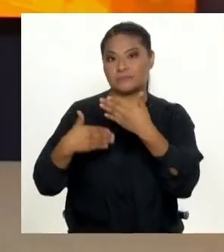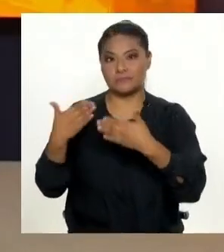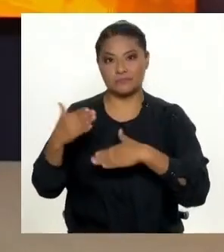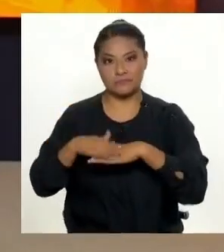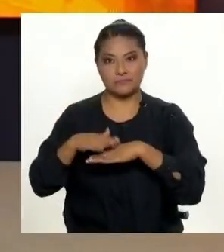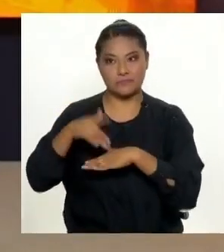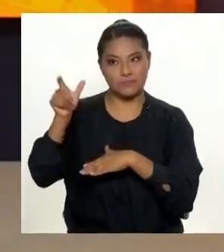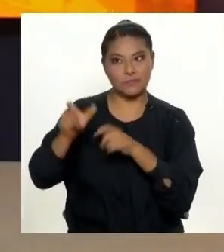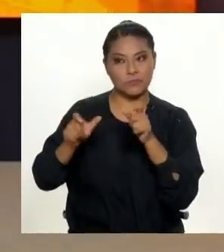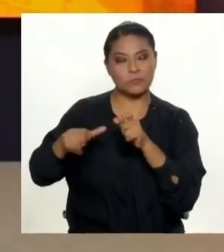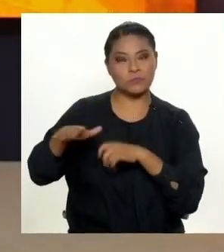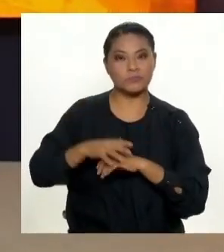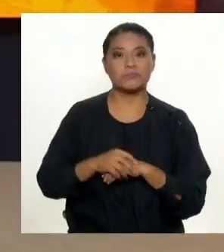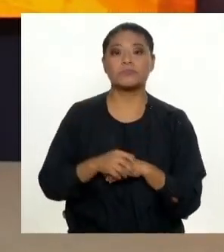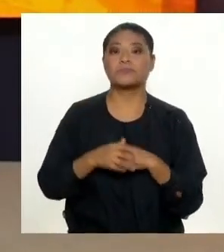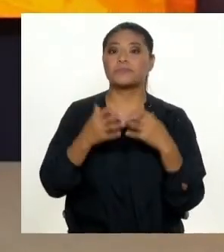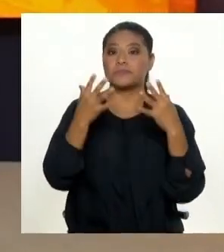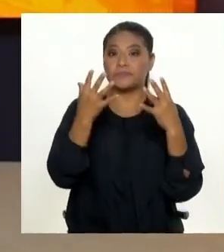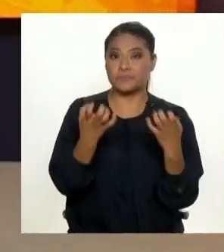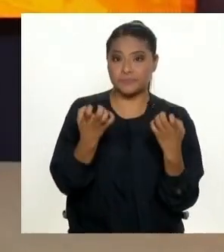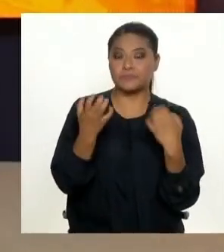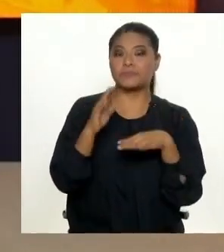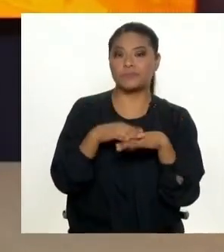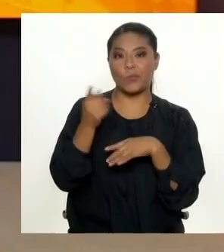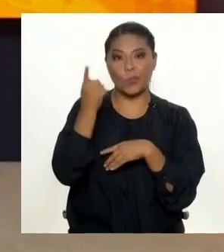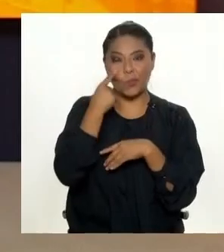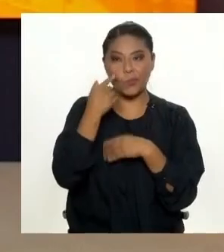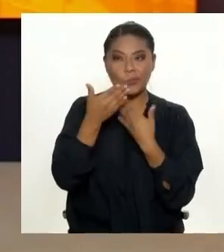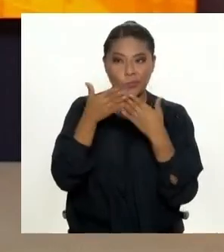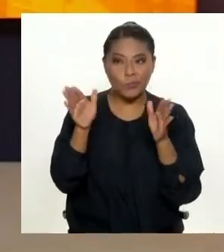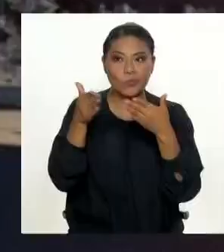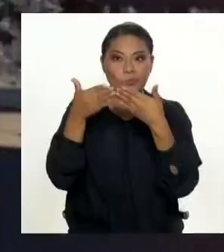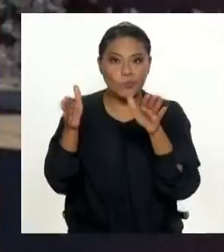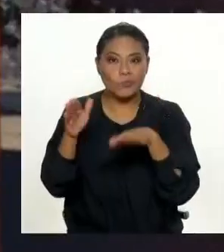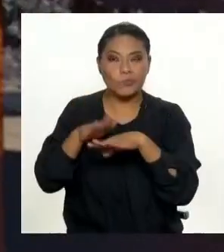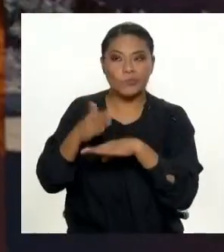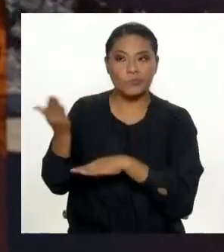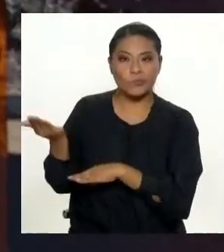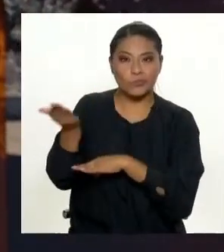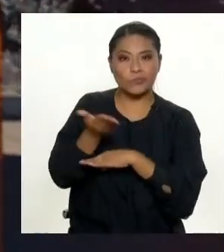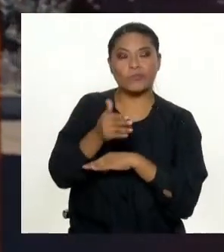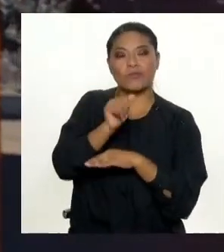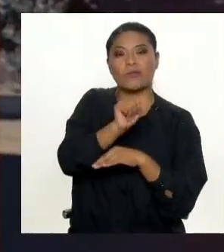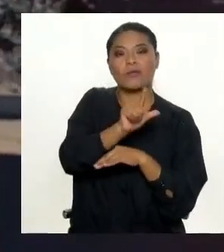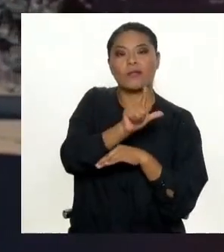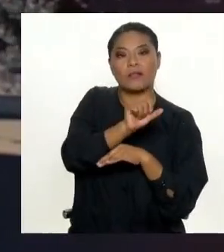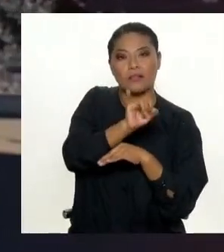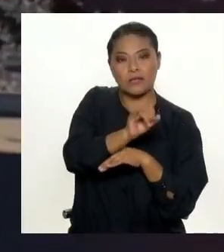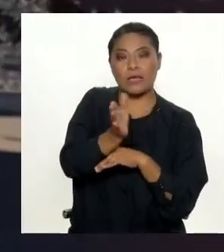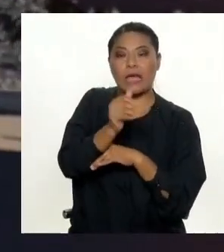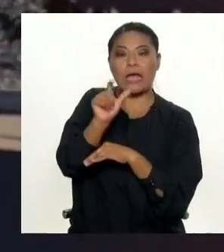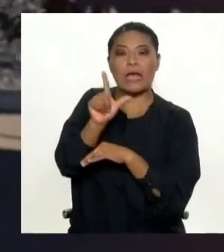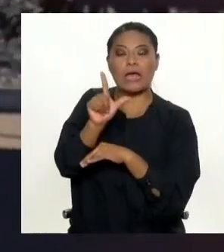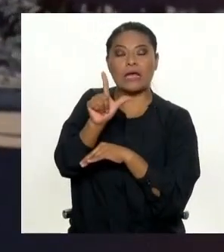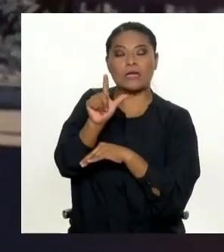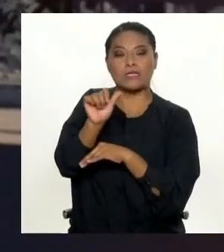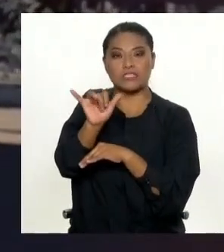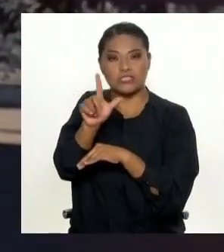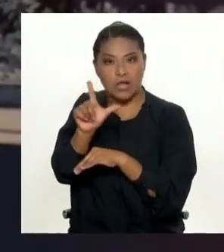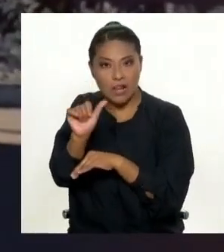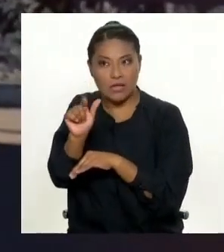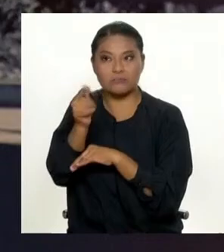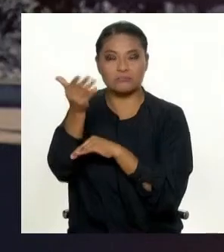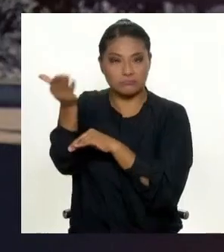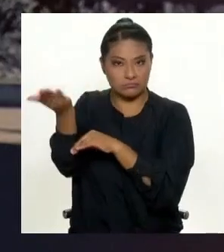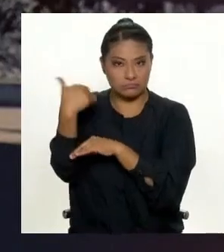ciudadanía. Y queremos conocer más sobre esta data, por eso nuestro compañero Ali Ayala se encuentra en Jesús María y nos